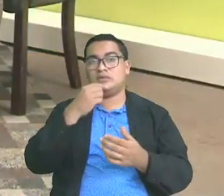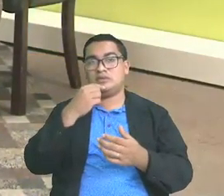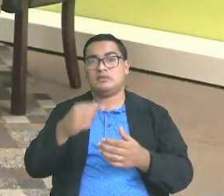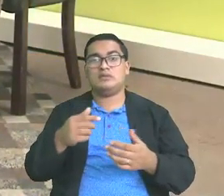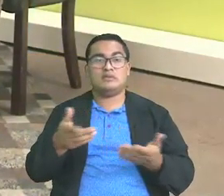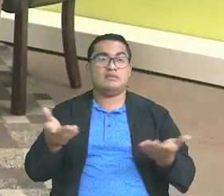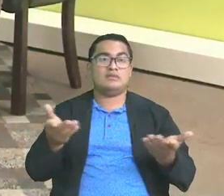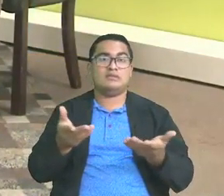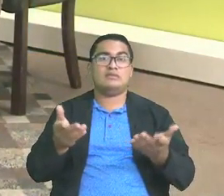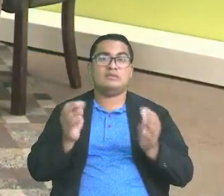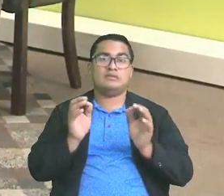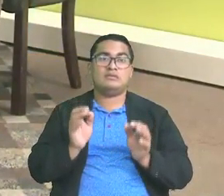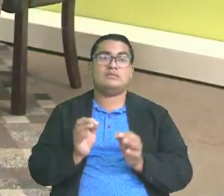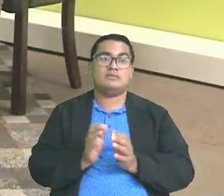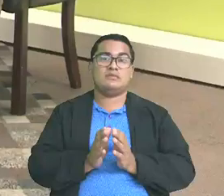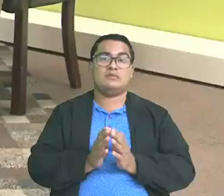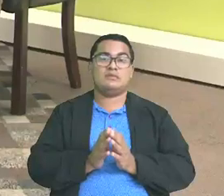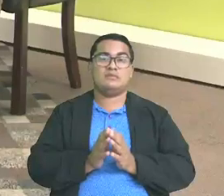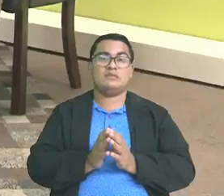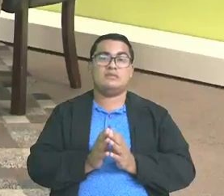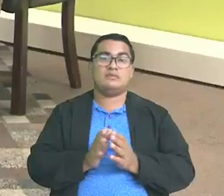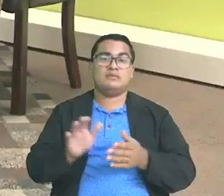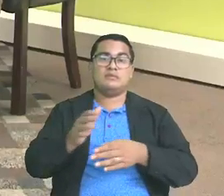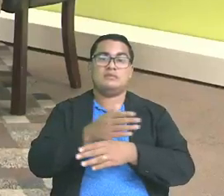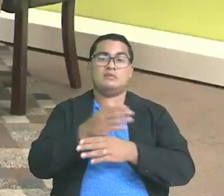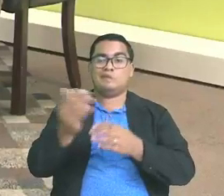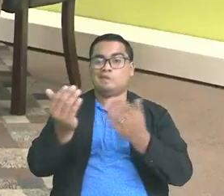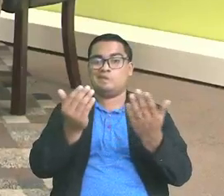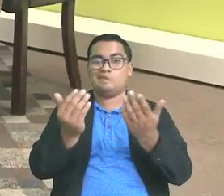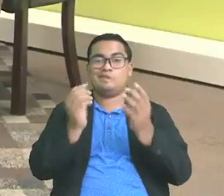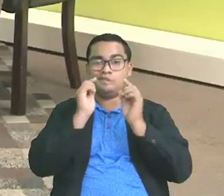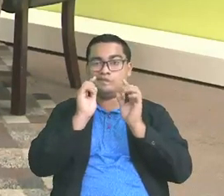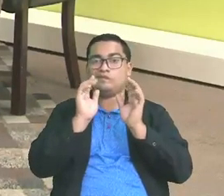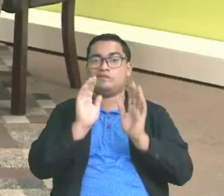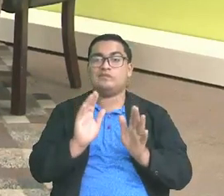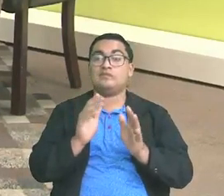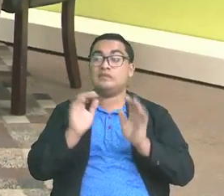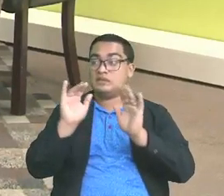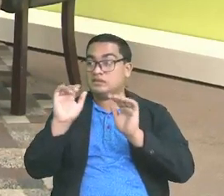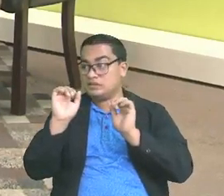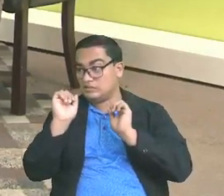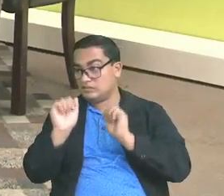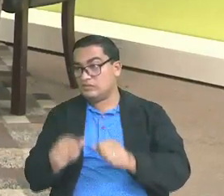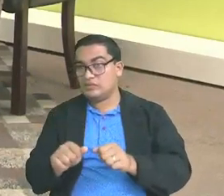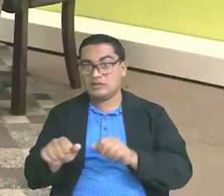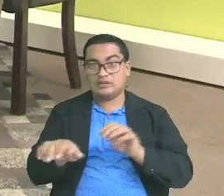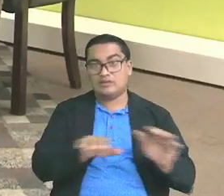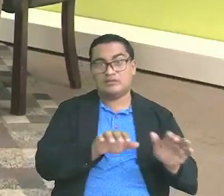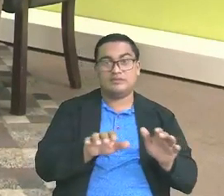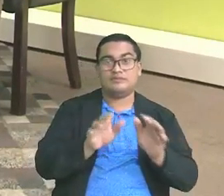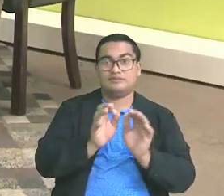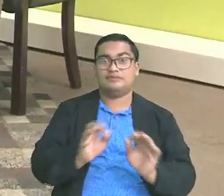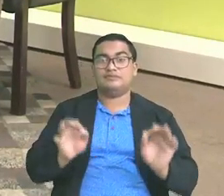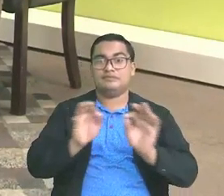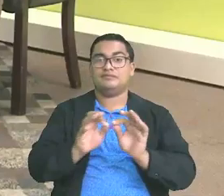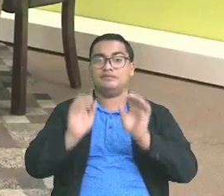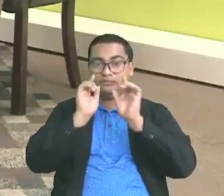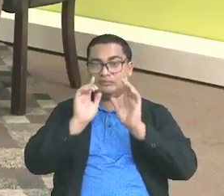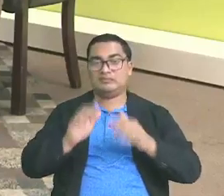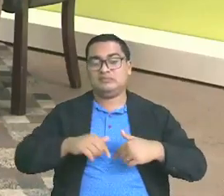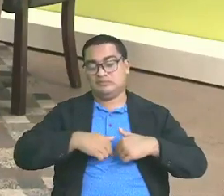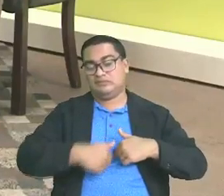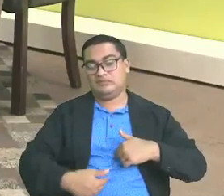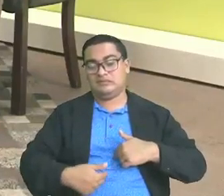inguinal, no se nos puede morir. Entonces son como ya sopesar, ¿no? ¿Cuándo sí, cuándo no? Y eso es importante por el bien de nuestro